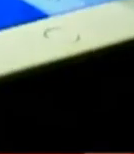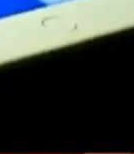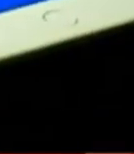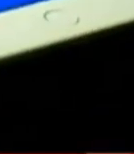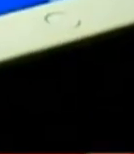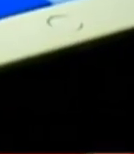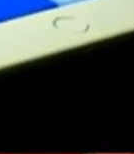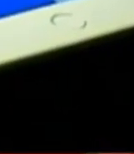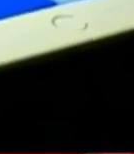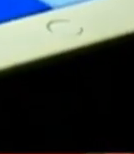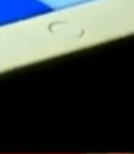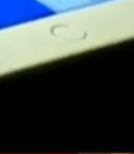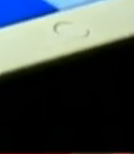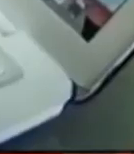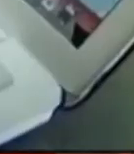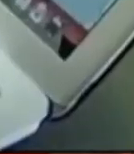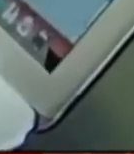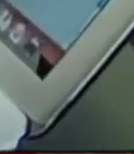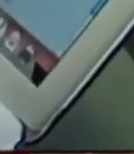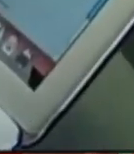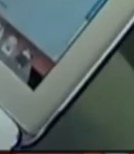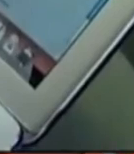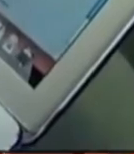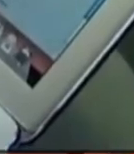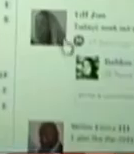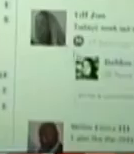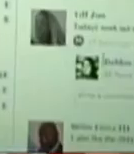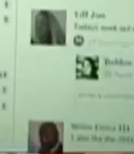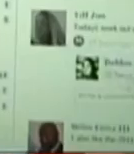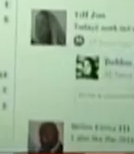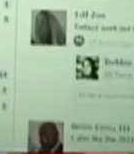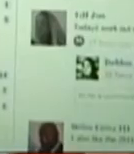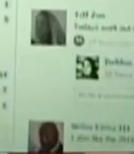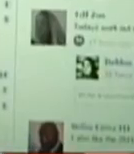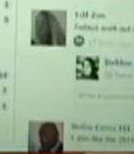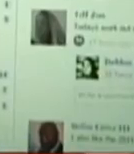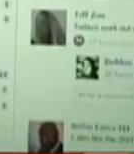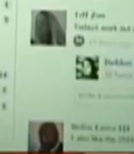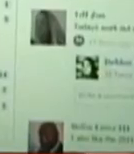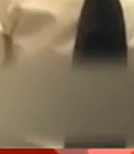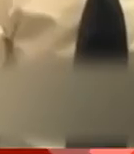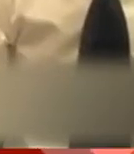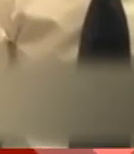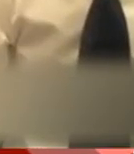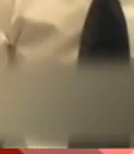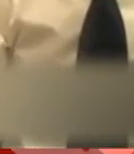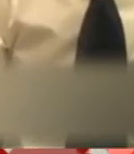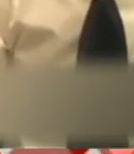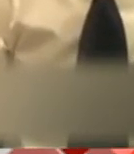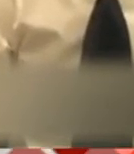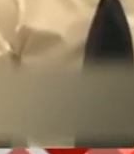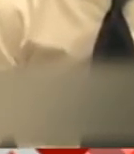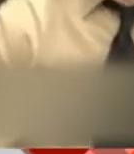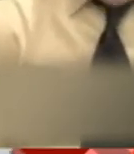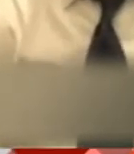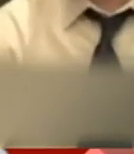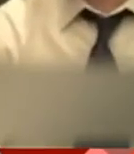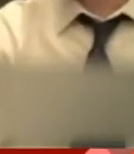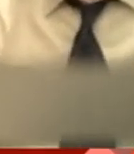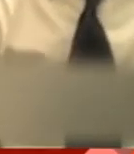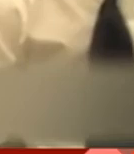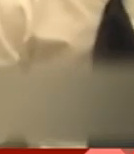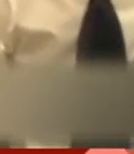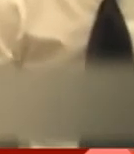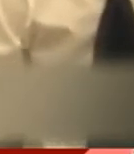5% de las acciones de Twitter, según lo reveló el New York Times. Y aunque a los pocos años este